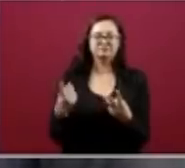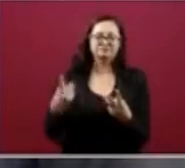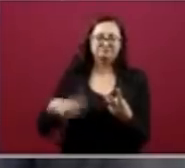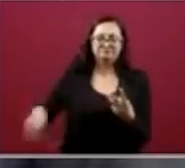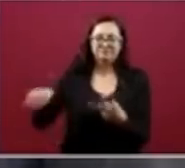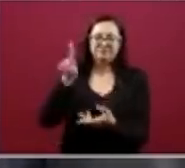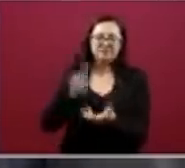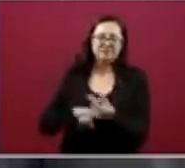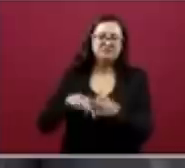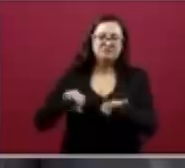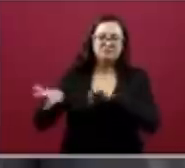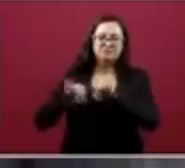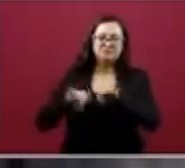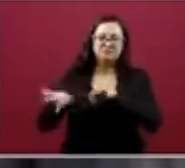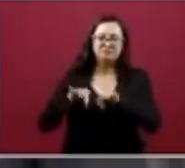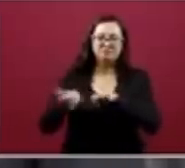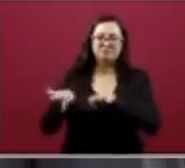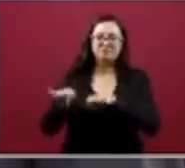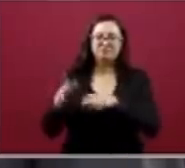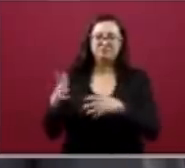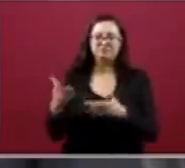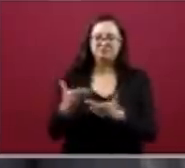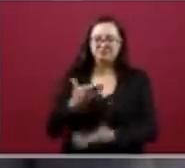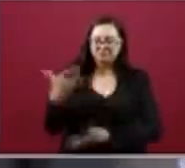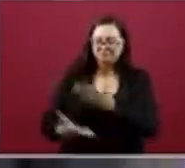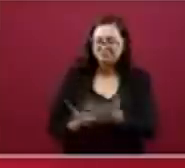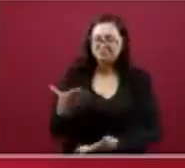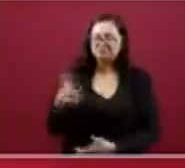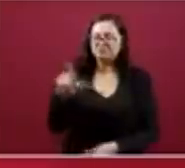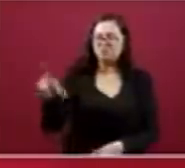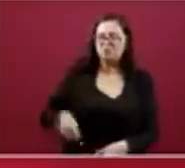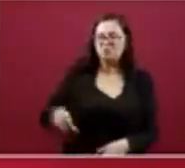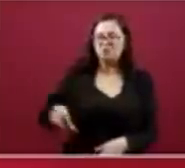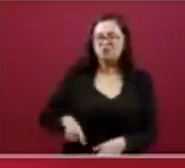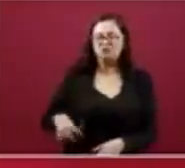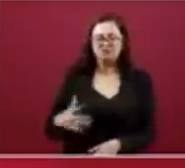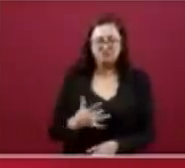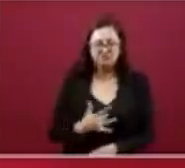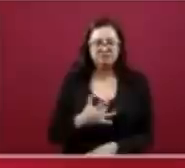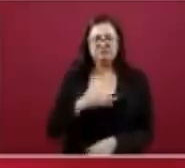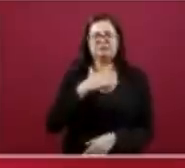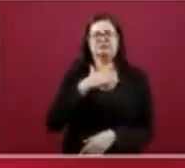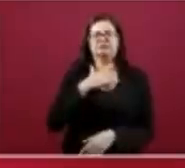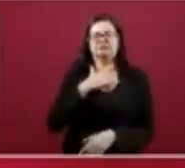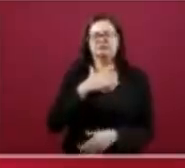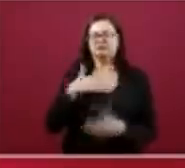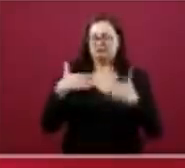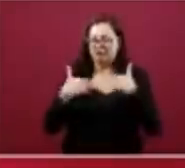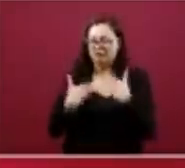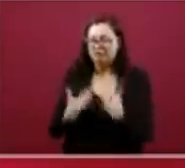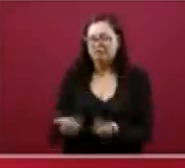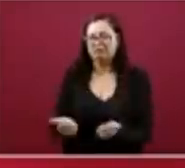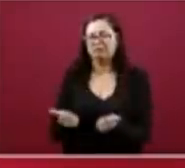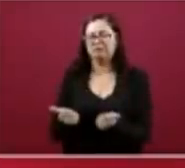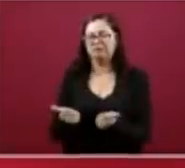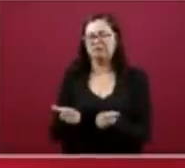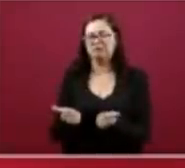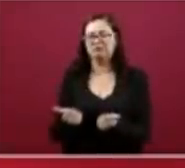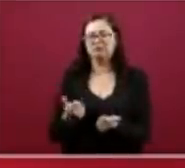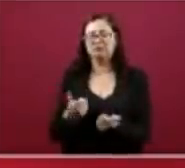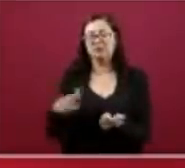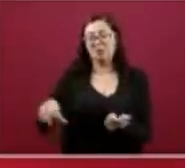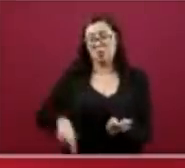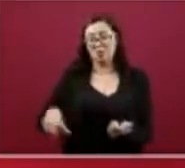funcionarios, todos los que somos servidores públicos, tengamos la sensibilidad. Hay gente en el